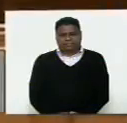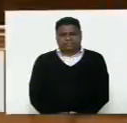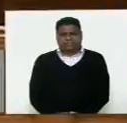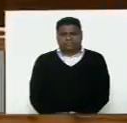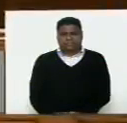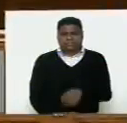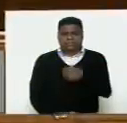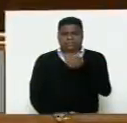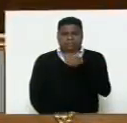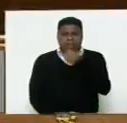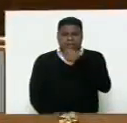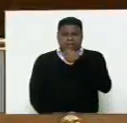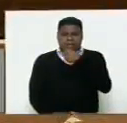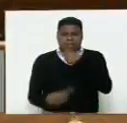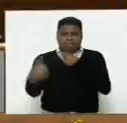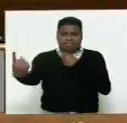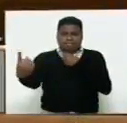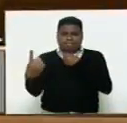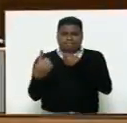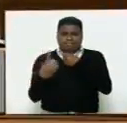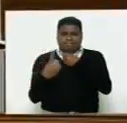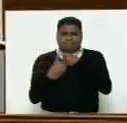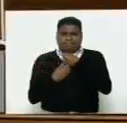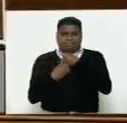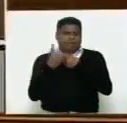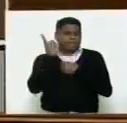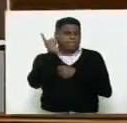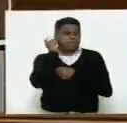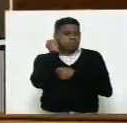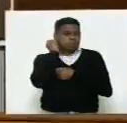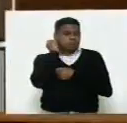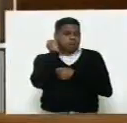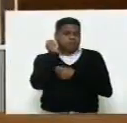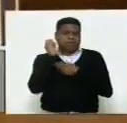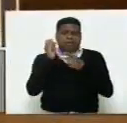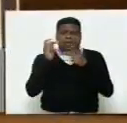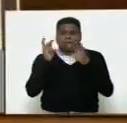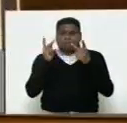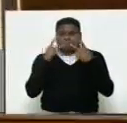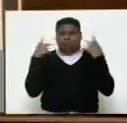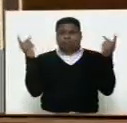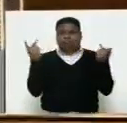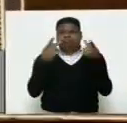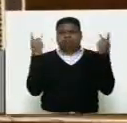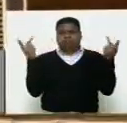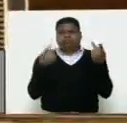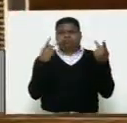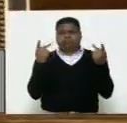Yersi Palacio, promotora comunal de parto humanizado.